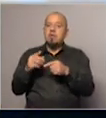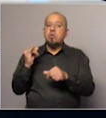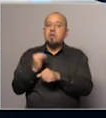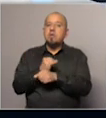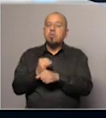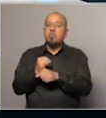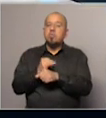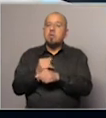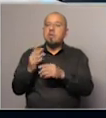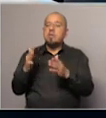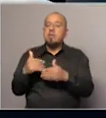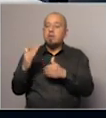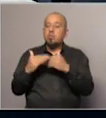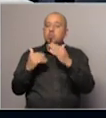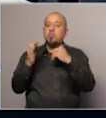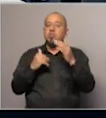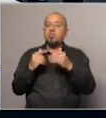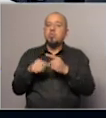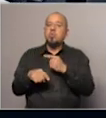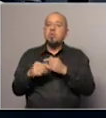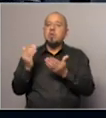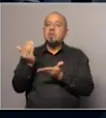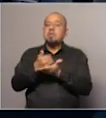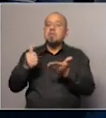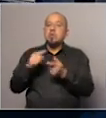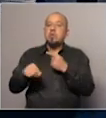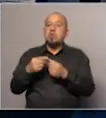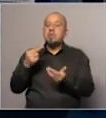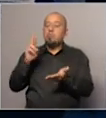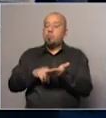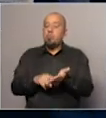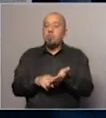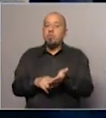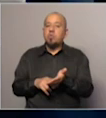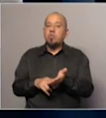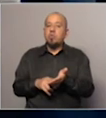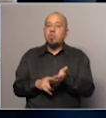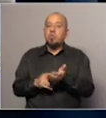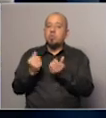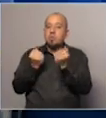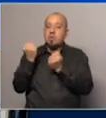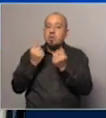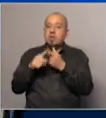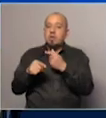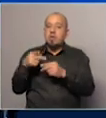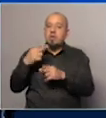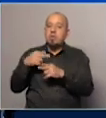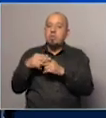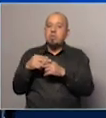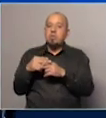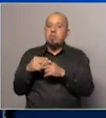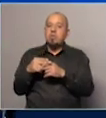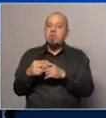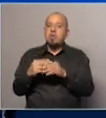de la construcción que lo han exonerado de todo tipo de impuestos para una hasta el nombre era malo